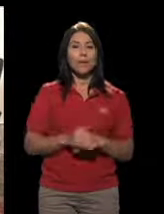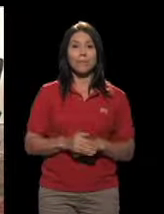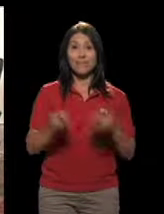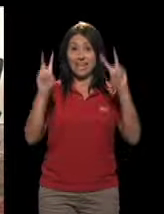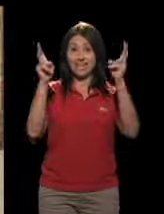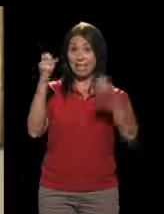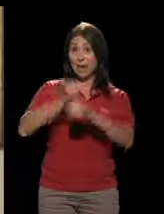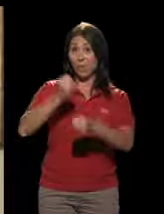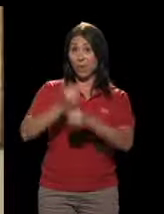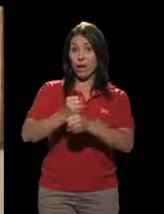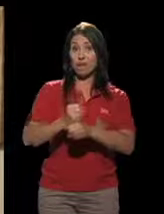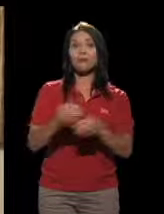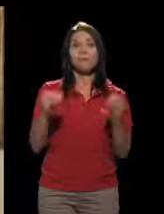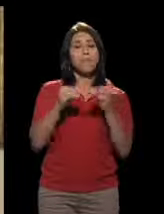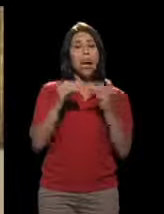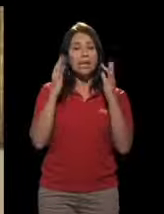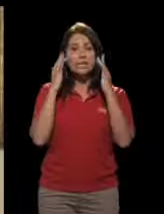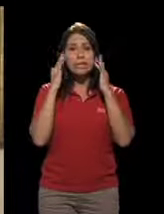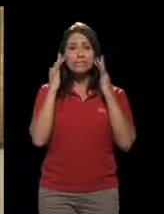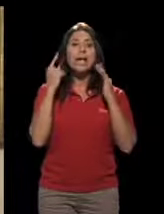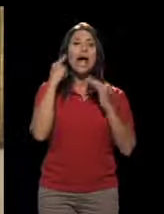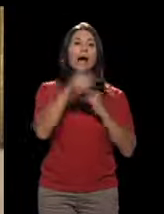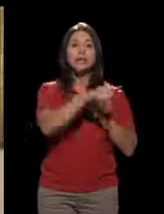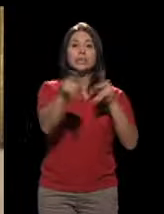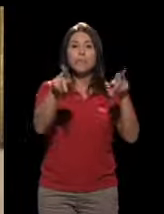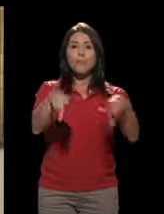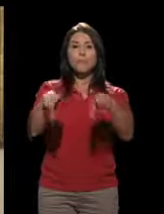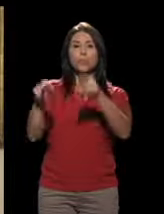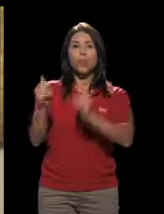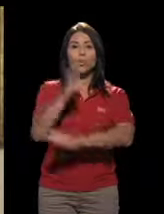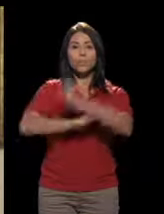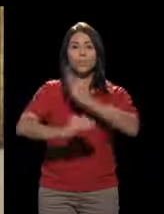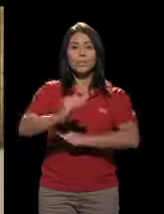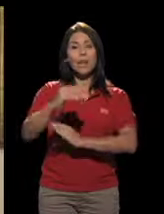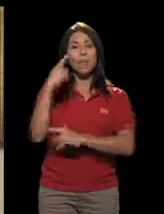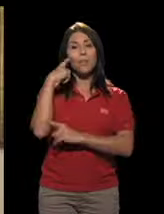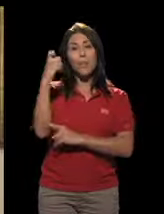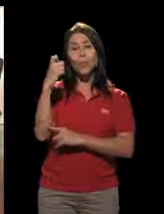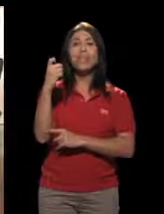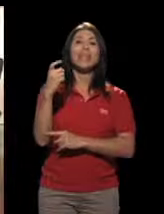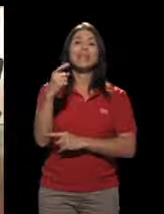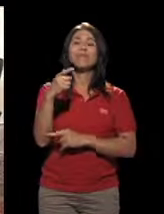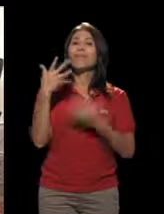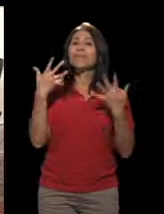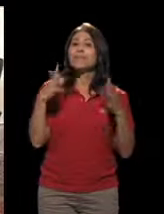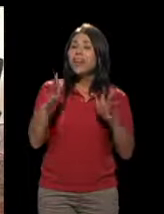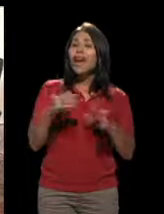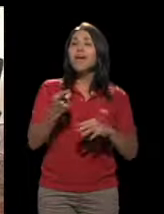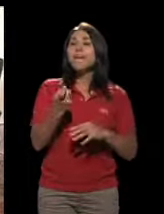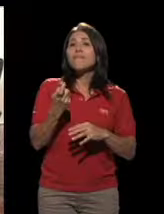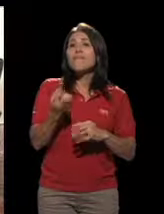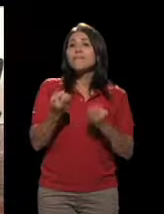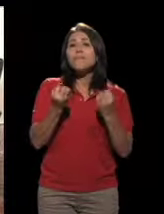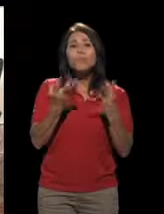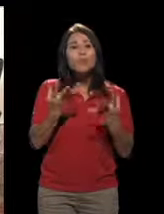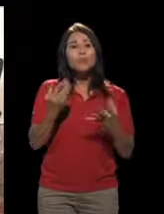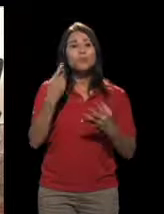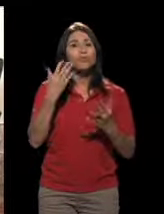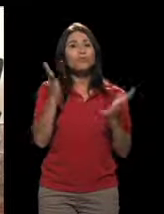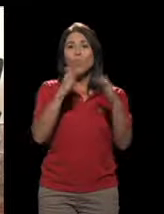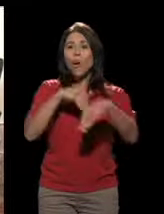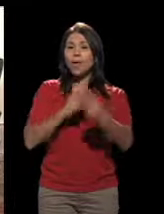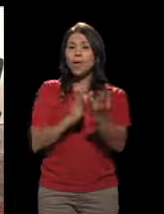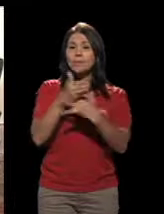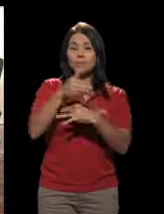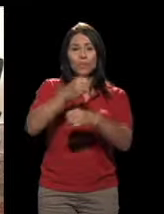laboral, que de repente es el que más preocupa, ¿verdad?, al colectivo con discapacidad, porque hay una brecha muy grande todavía al acceso al trabajo